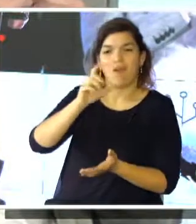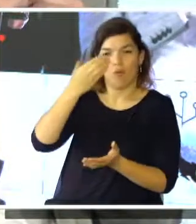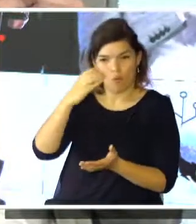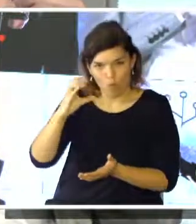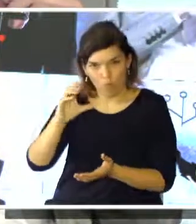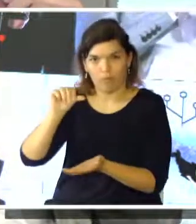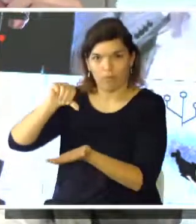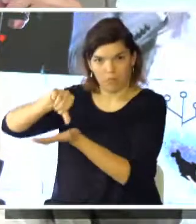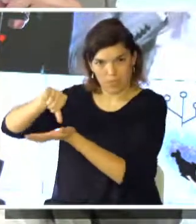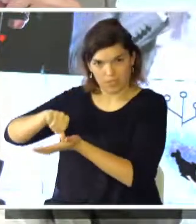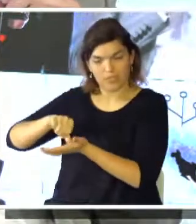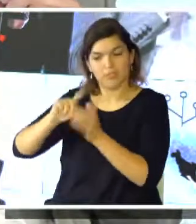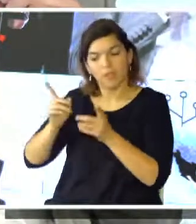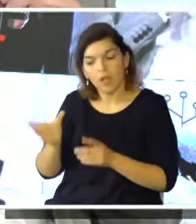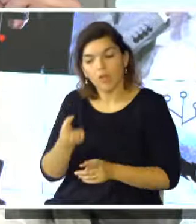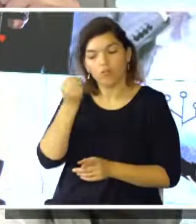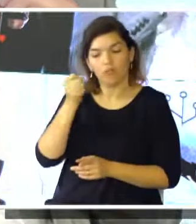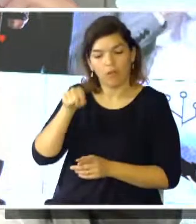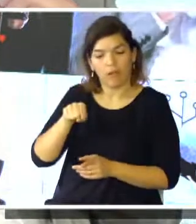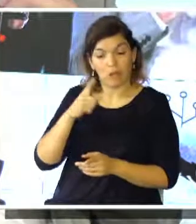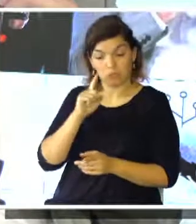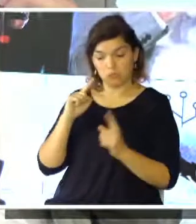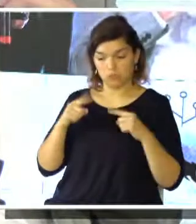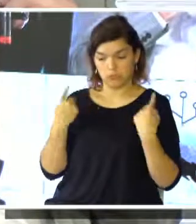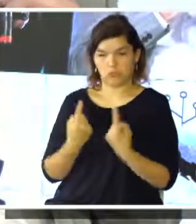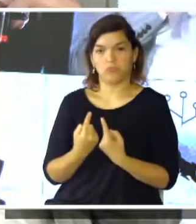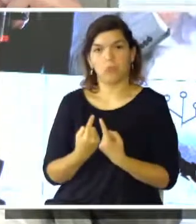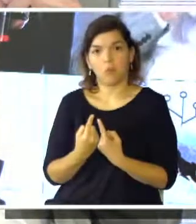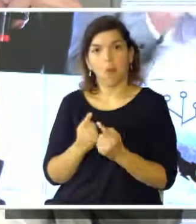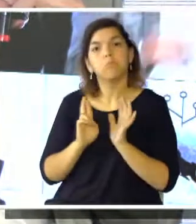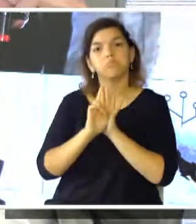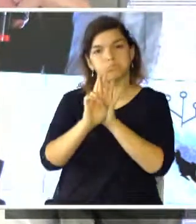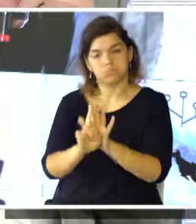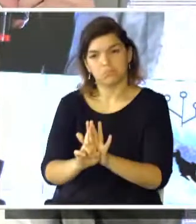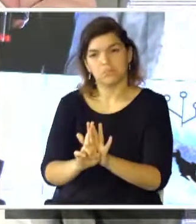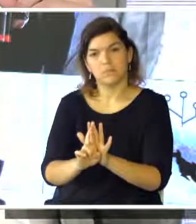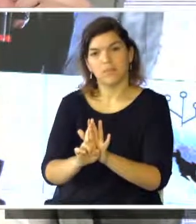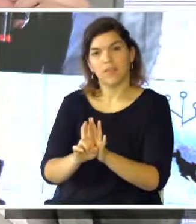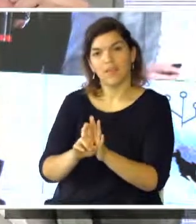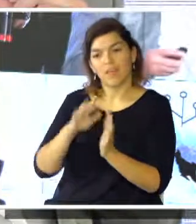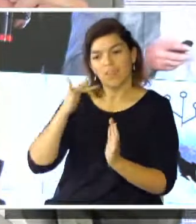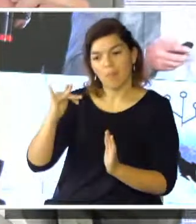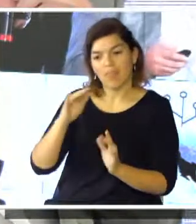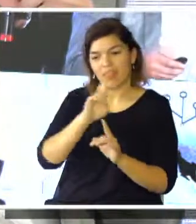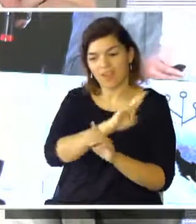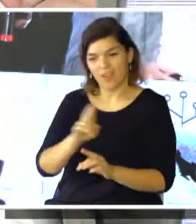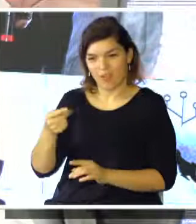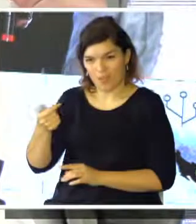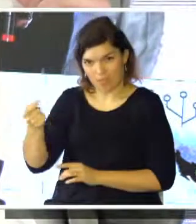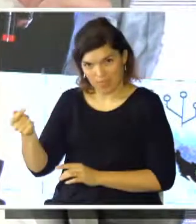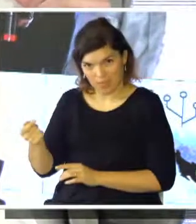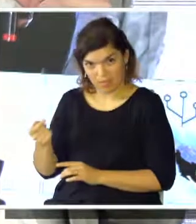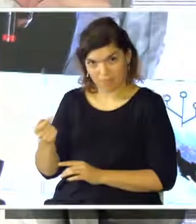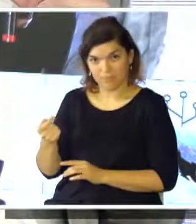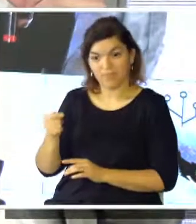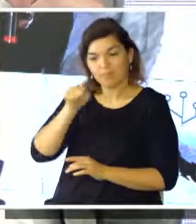y encontró un diamante que para nosotros es muy representativo y es el diamante del río de la plata el diamante del